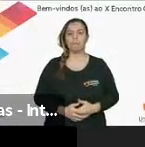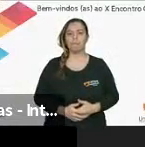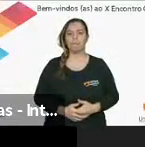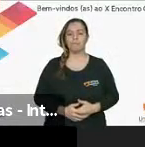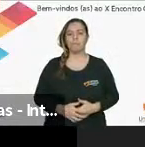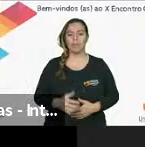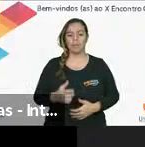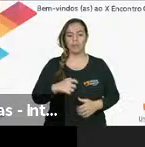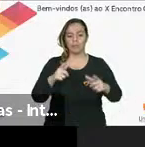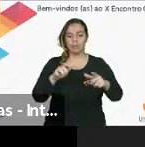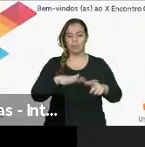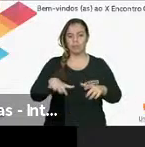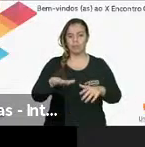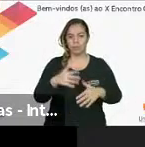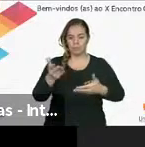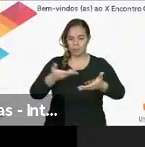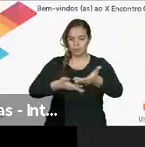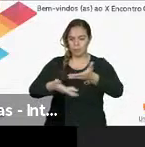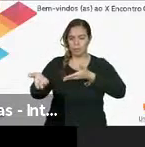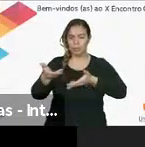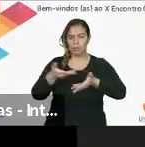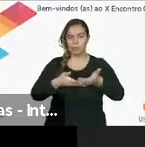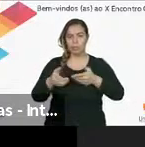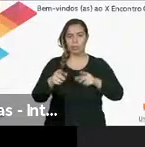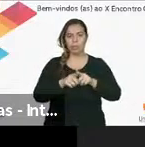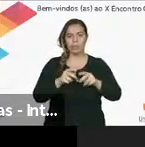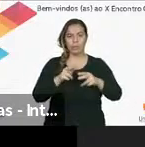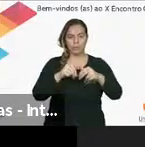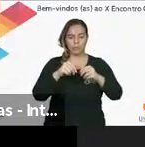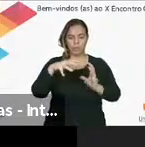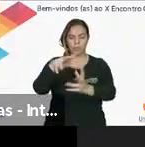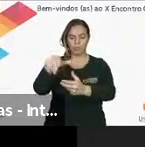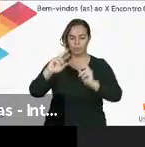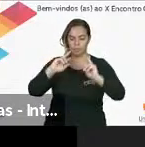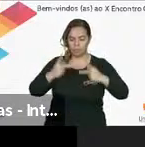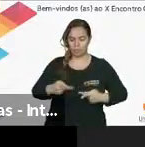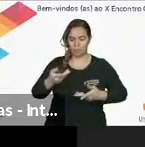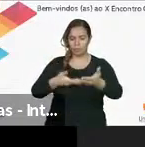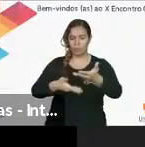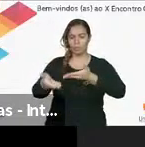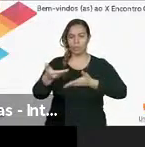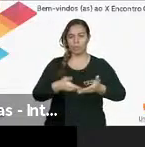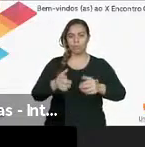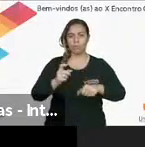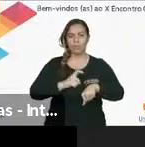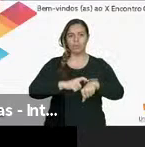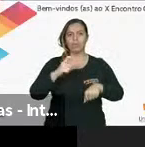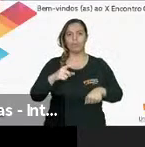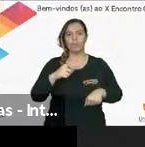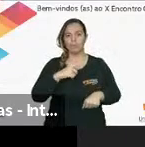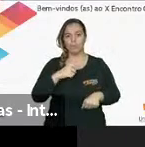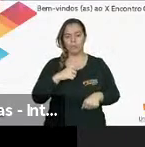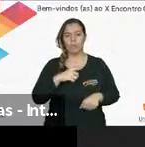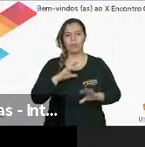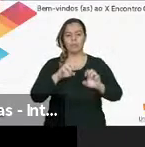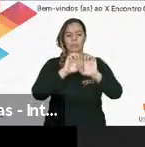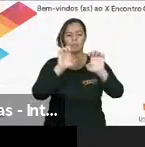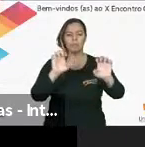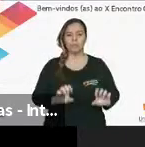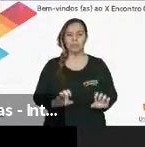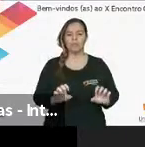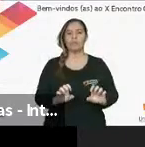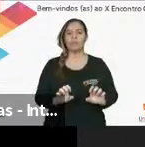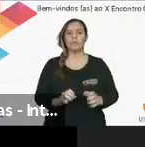establecimiento de la correspondencia organismo-mundo actual que se realiza en ese momento, cualquier aspecto de la estructura que tenga que ver con